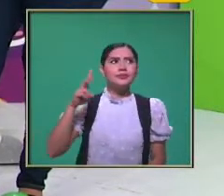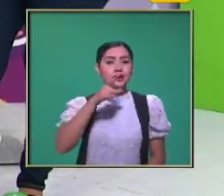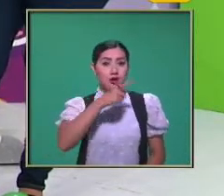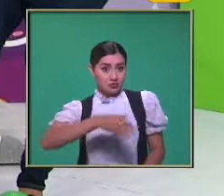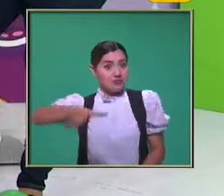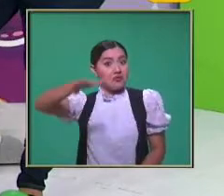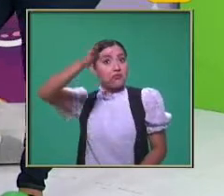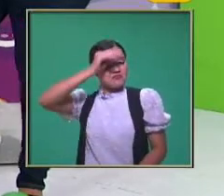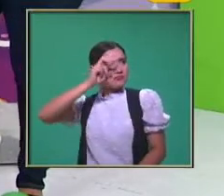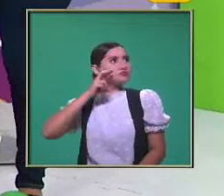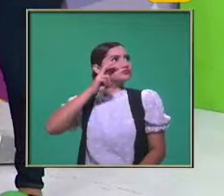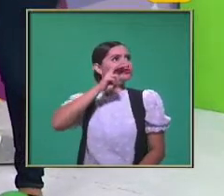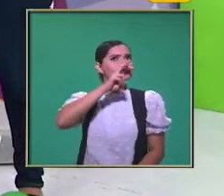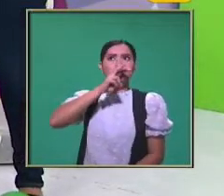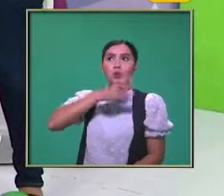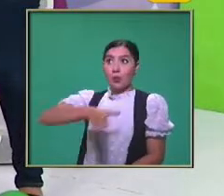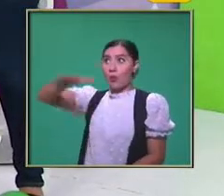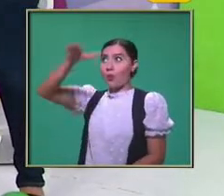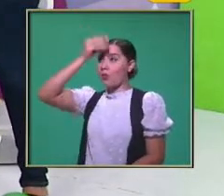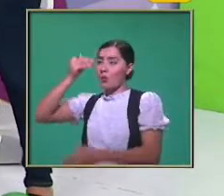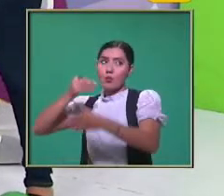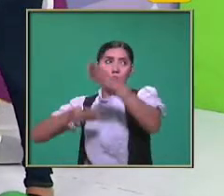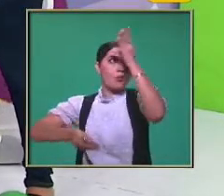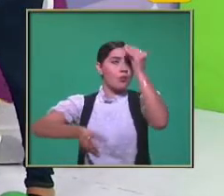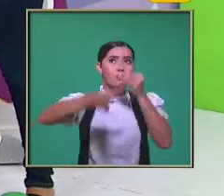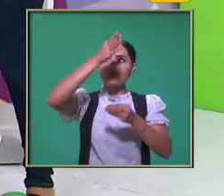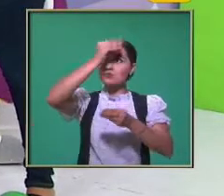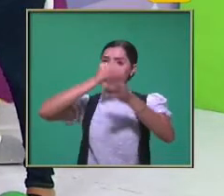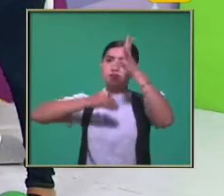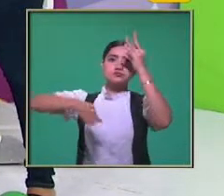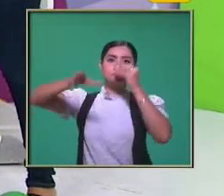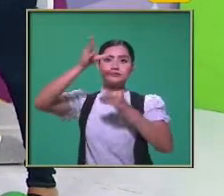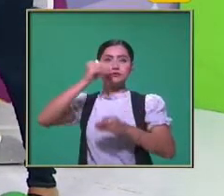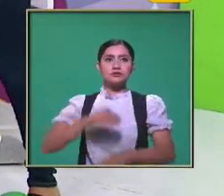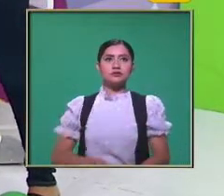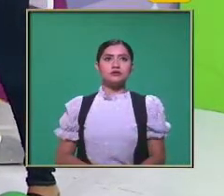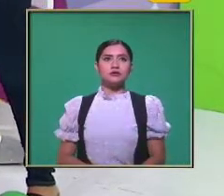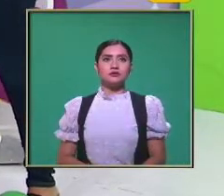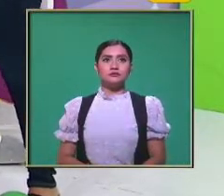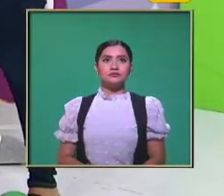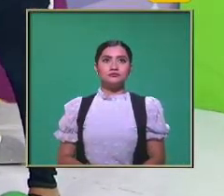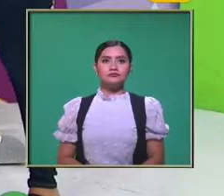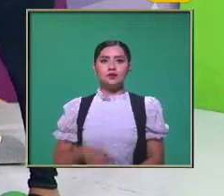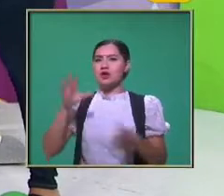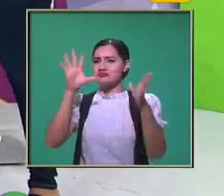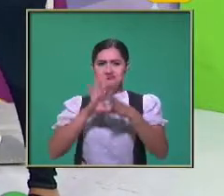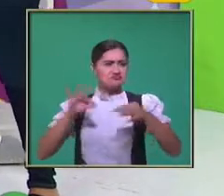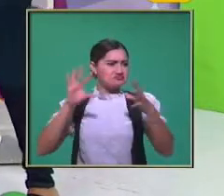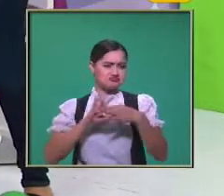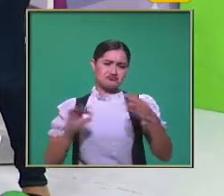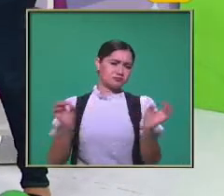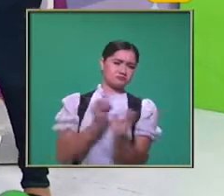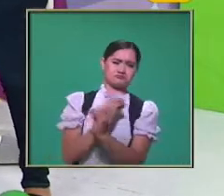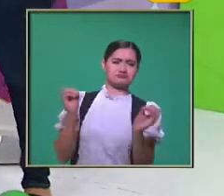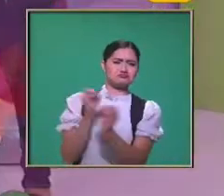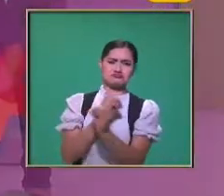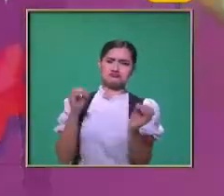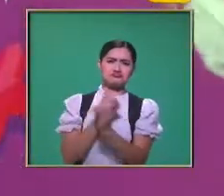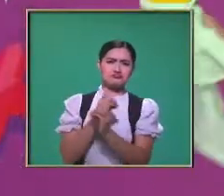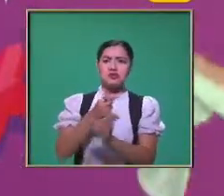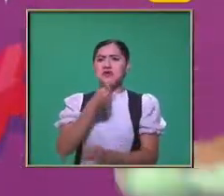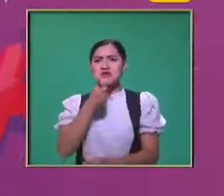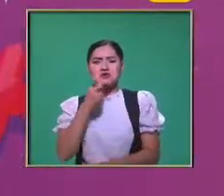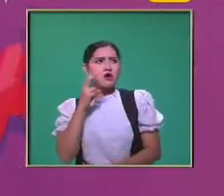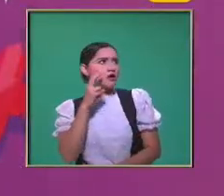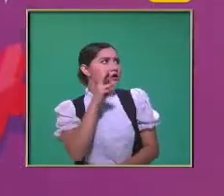aprendizaje, ¿verdad? También ahí implícito. No es que nosotros le digamos, ah, mira, no le vamos a explicar qué es lo que pasa. Solito lo